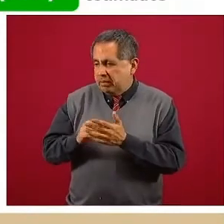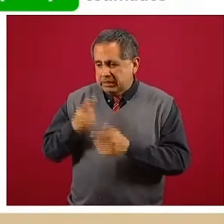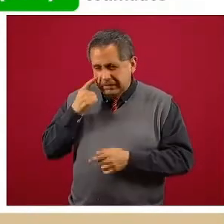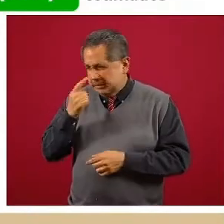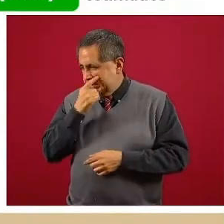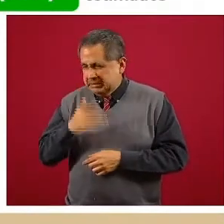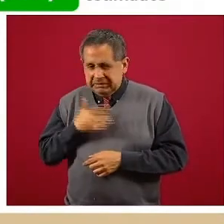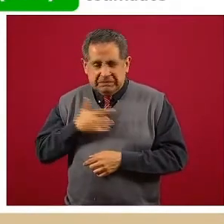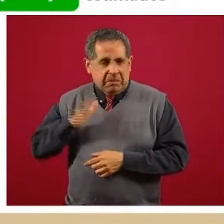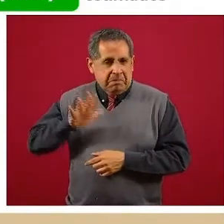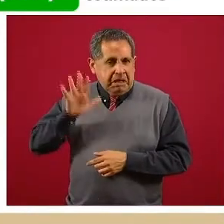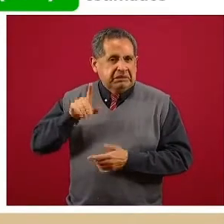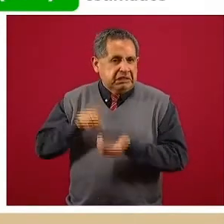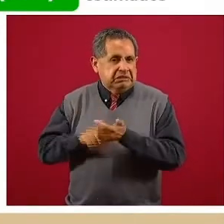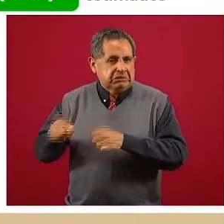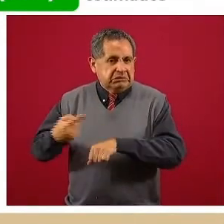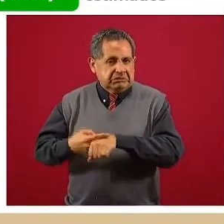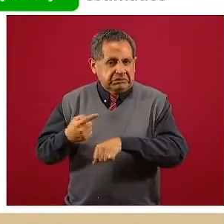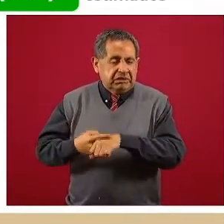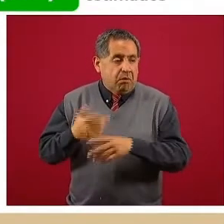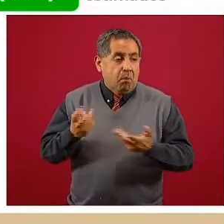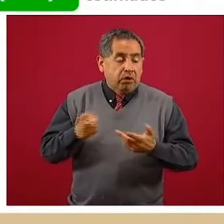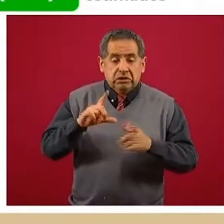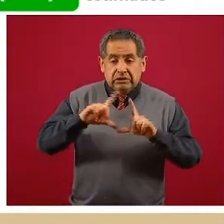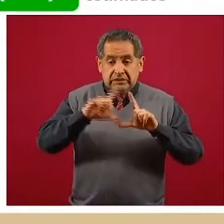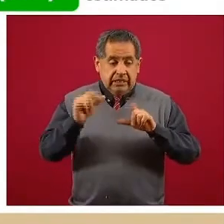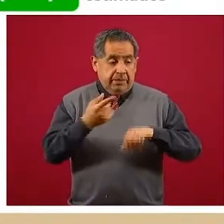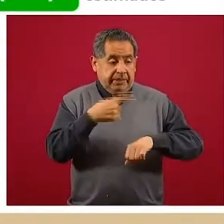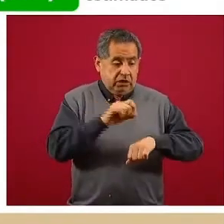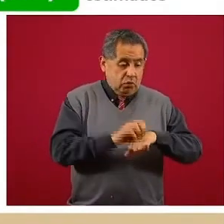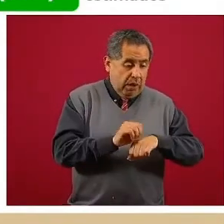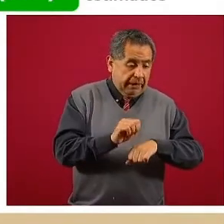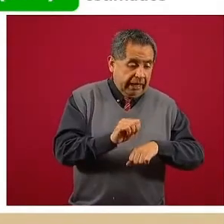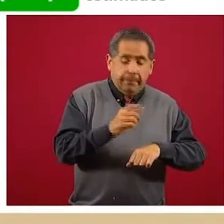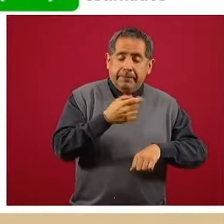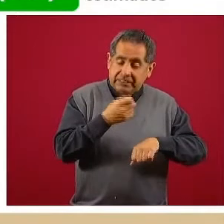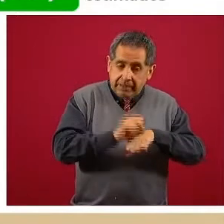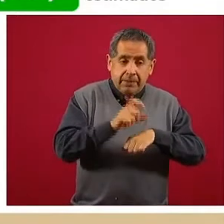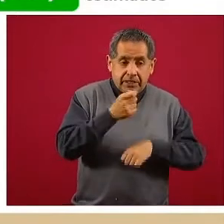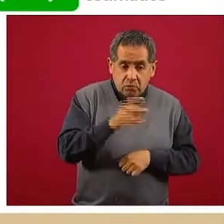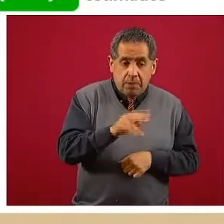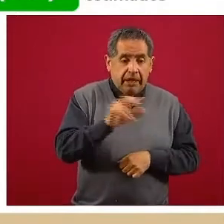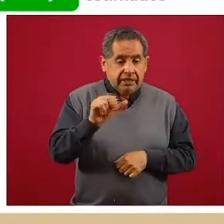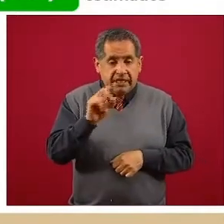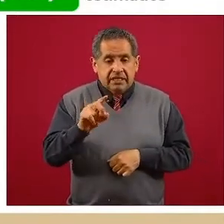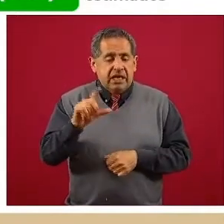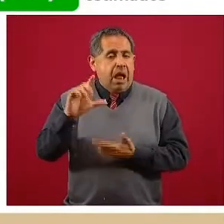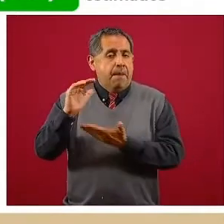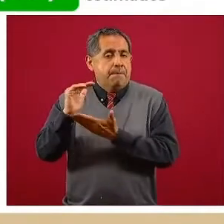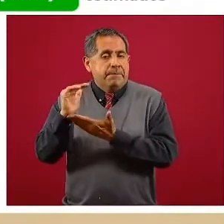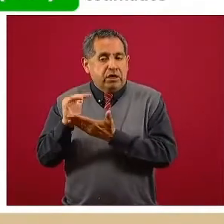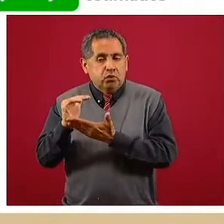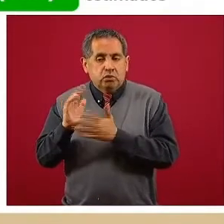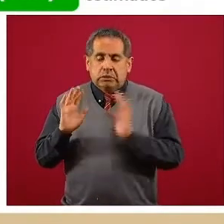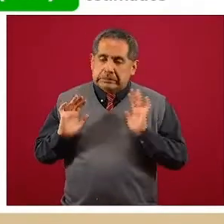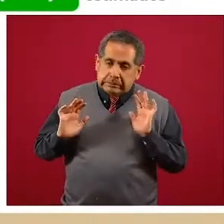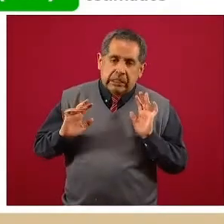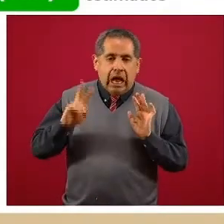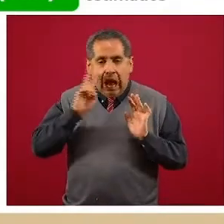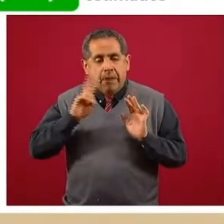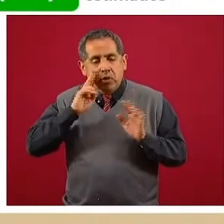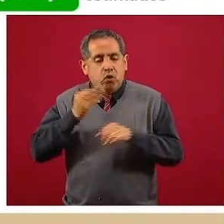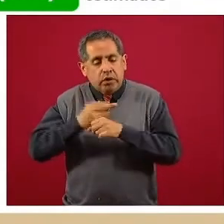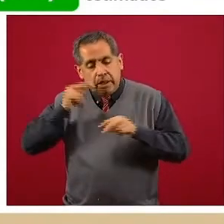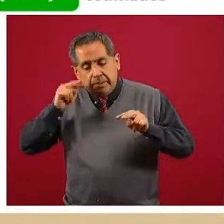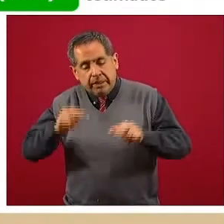lo tanto esta tendencia descendente entre la 29 y la 30 podría ser menor de lo que en este momento estamos observando, pero bueno, al